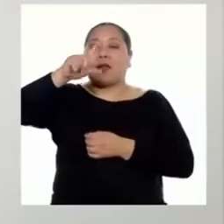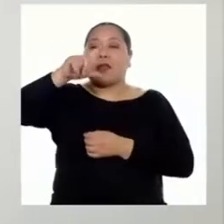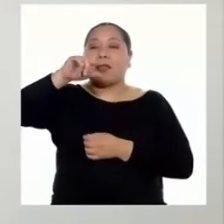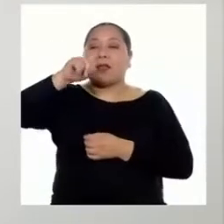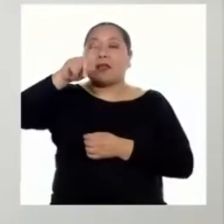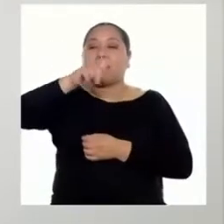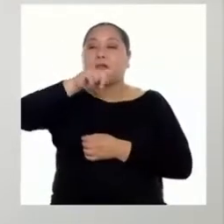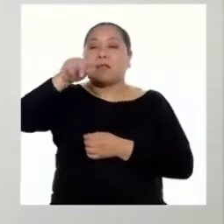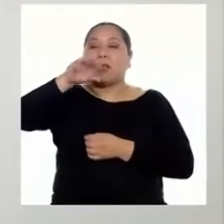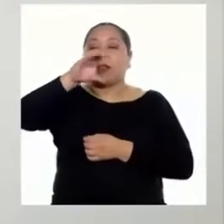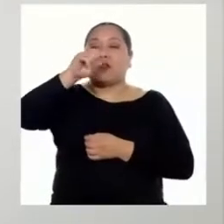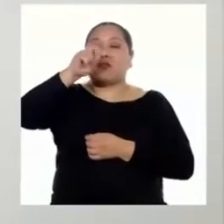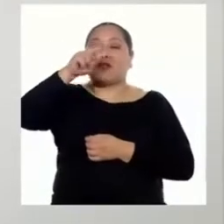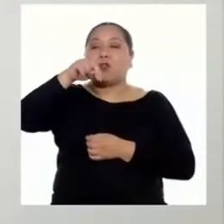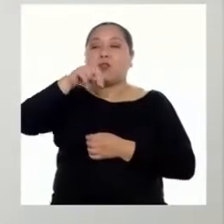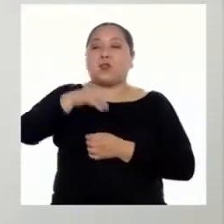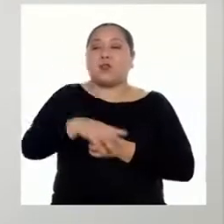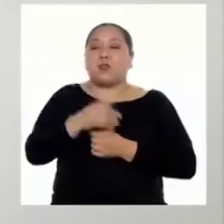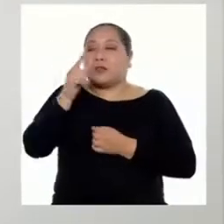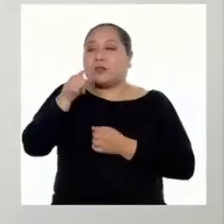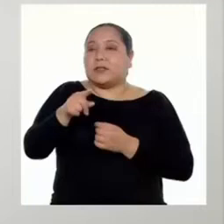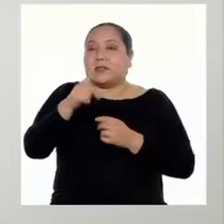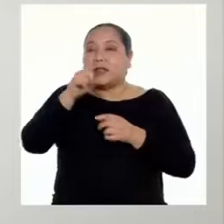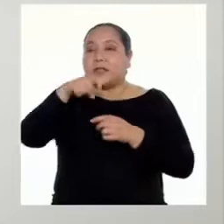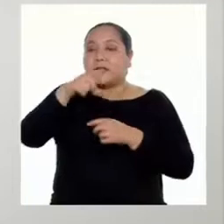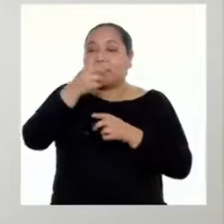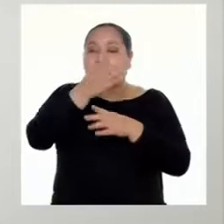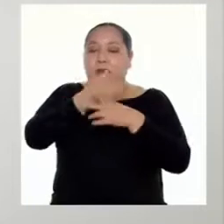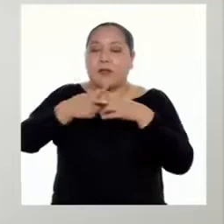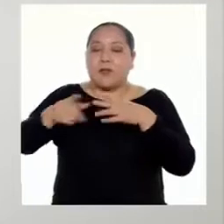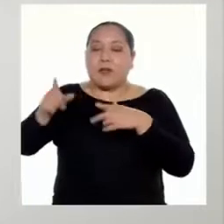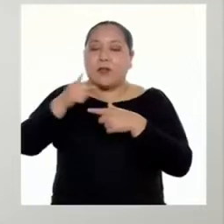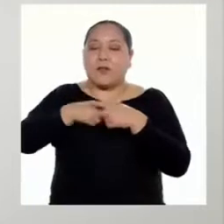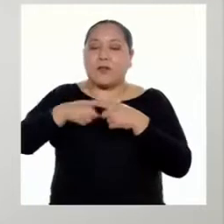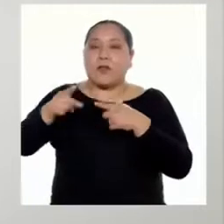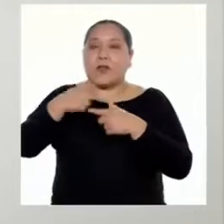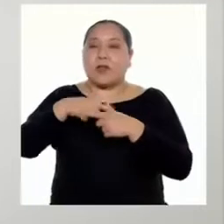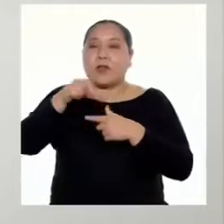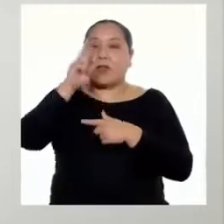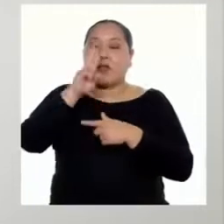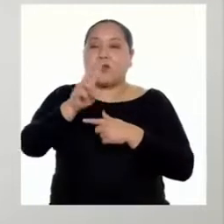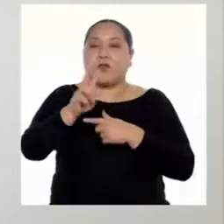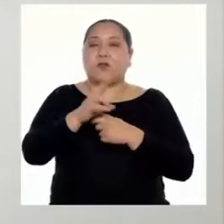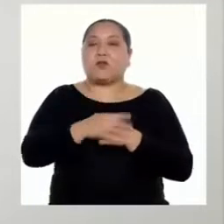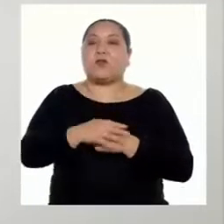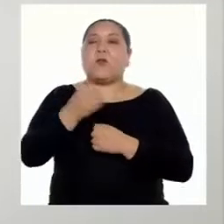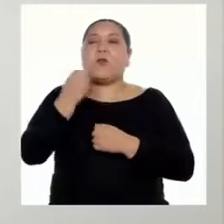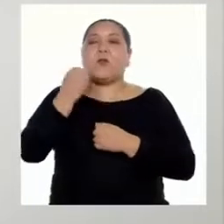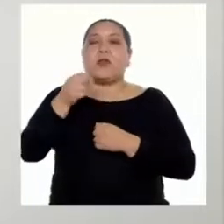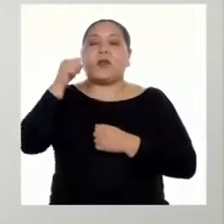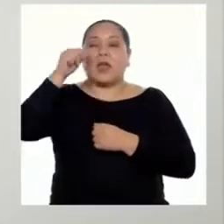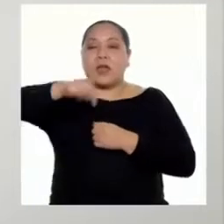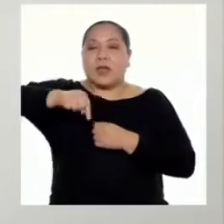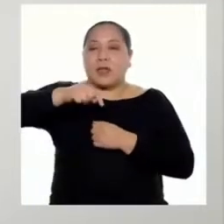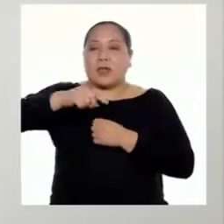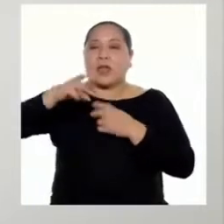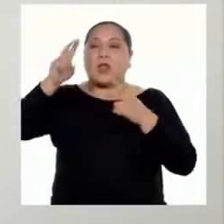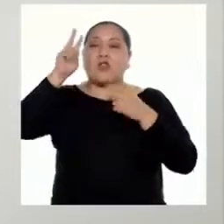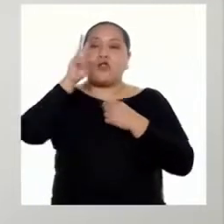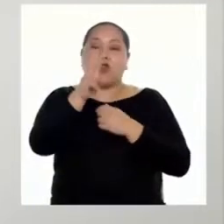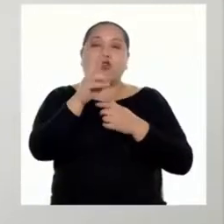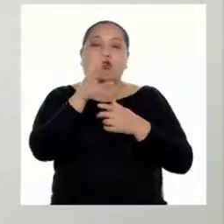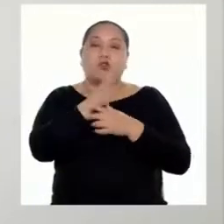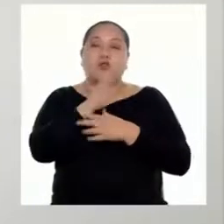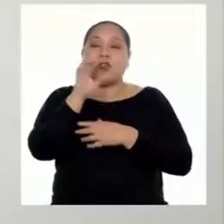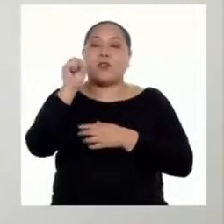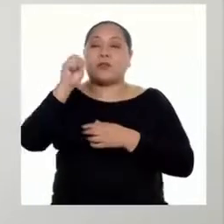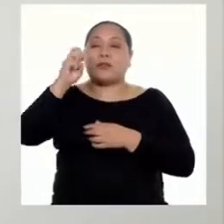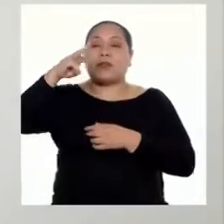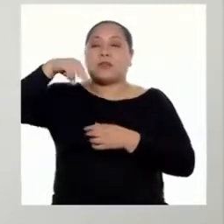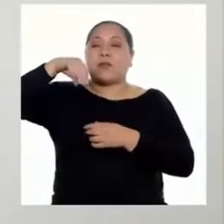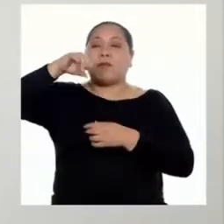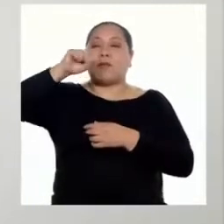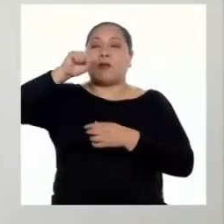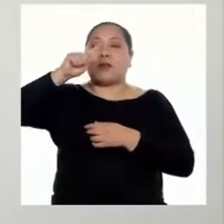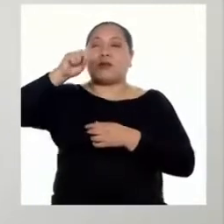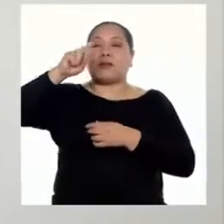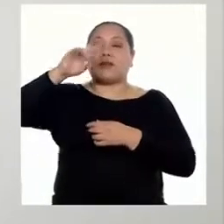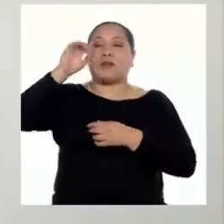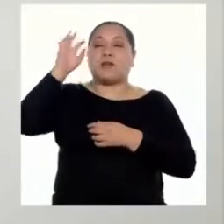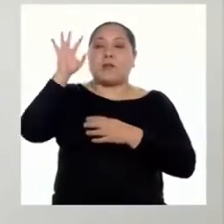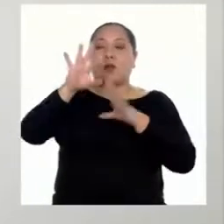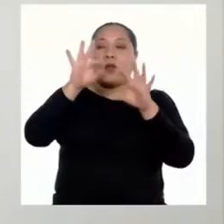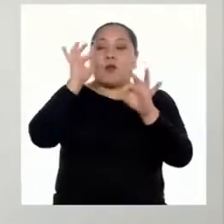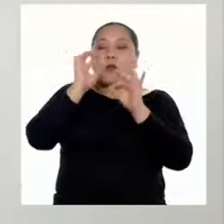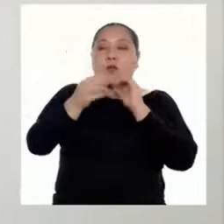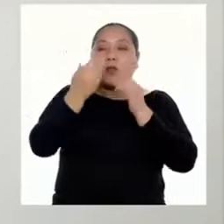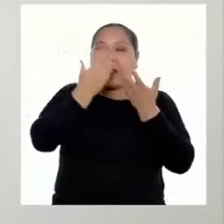tiene que dividir la tasa de interés entre 2, porque el año tiene 2 semestres, para poder obtener la tasa que se va a